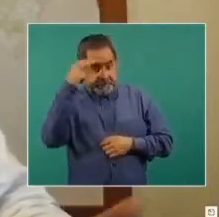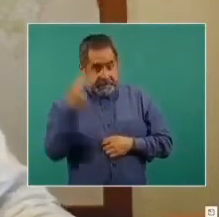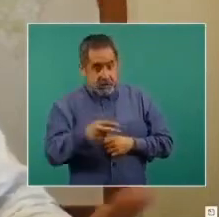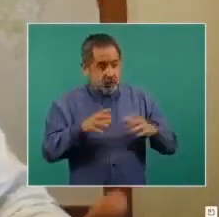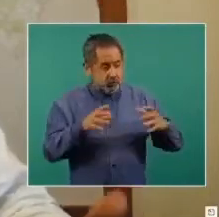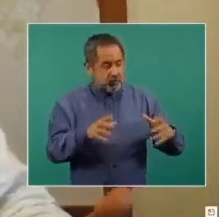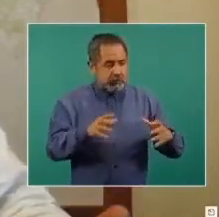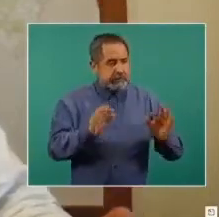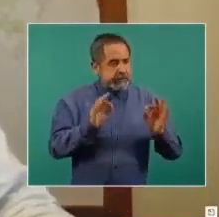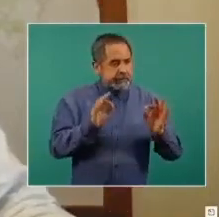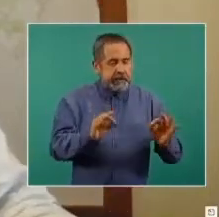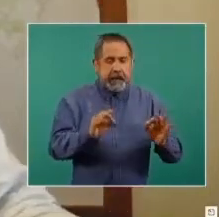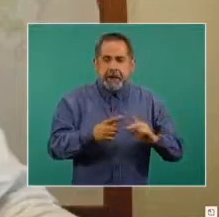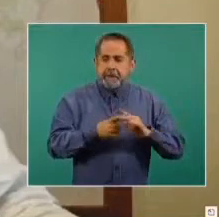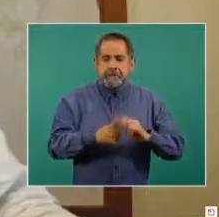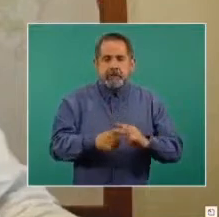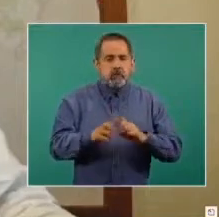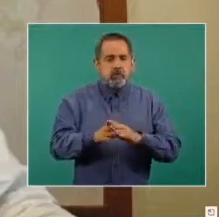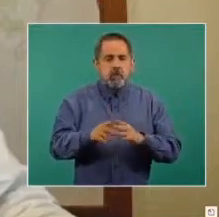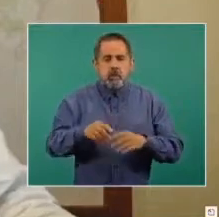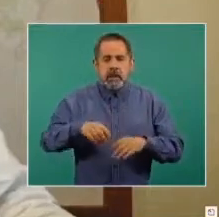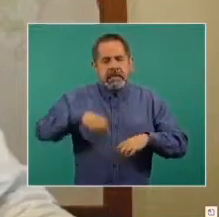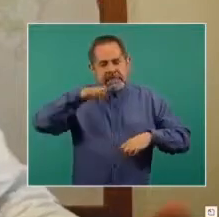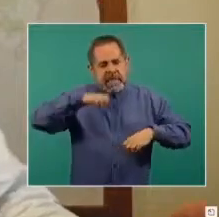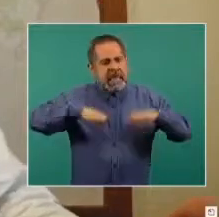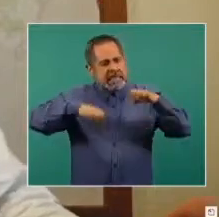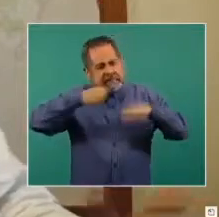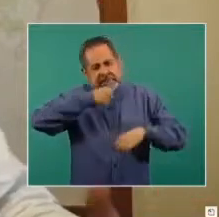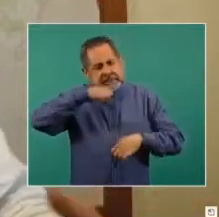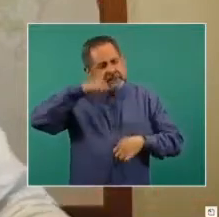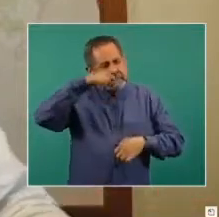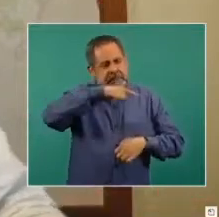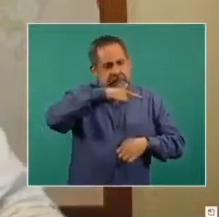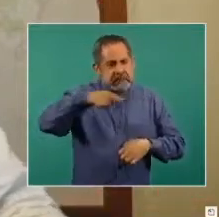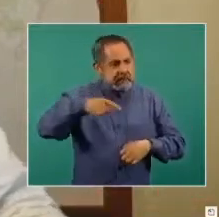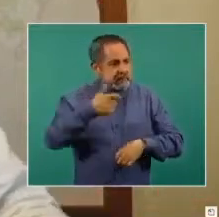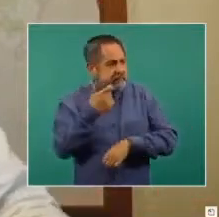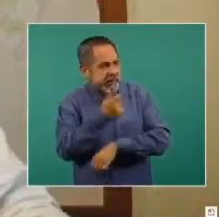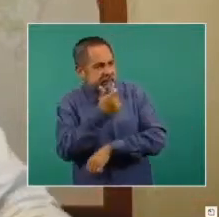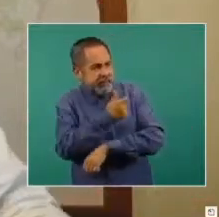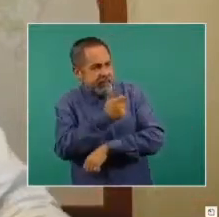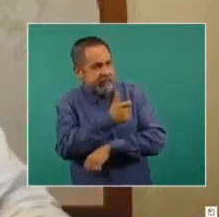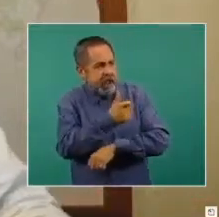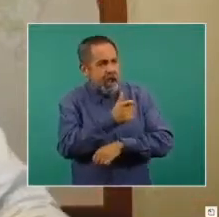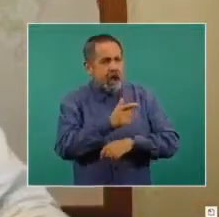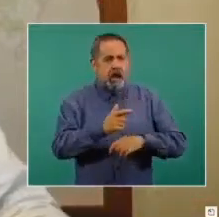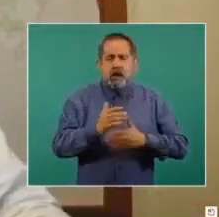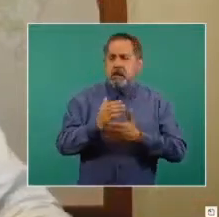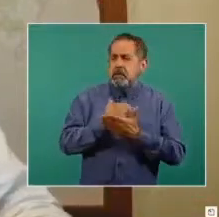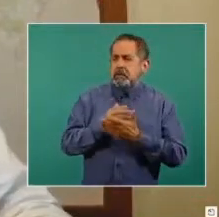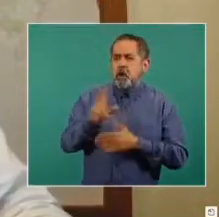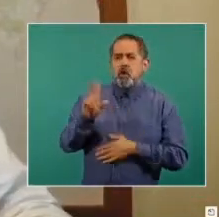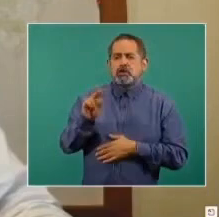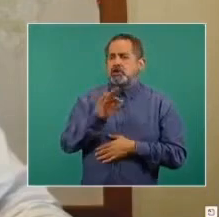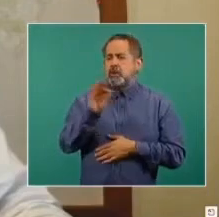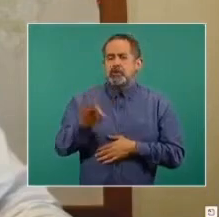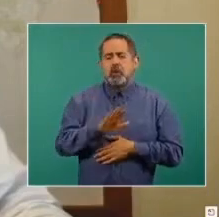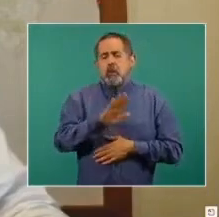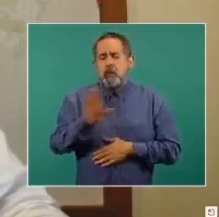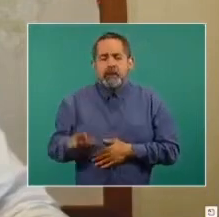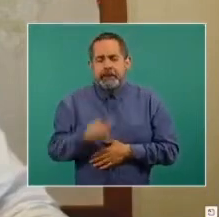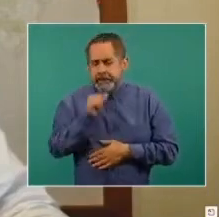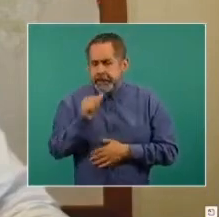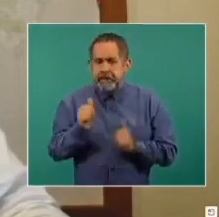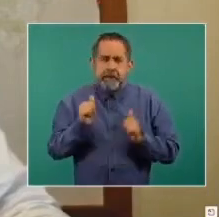mexicanos, habiendo empezado por las edades más avanzadas, estaremos logrando reducir 80% la mortalidad